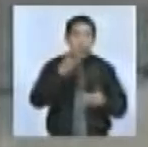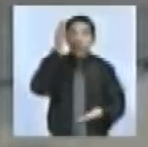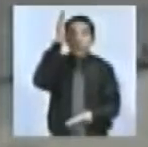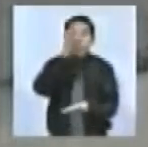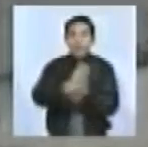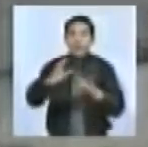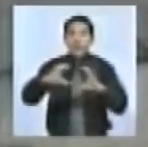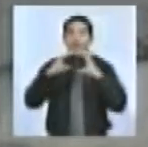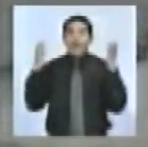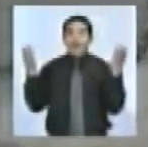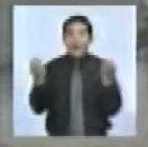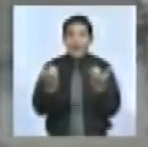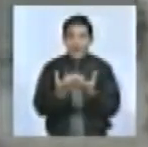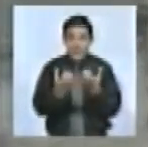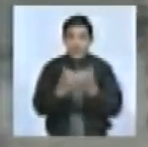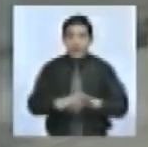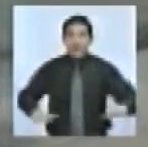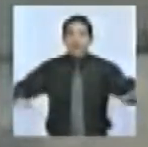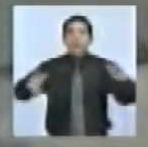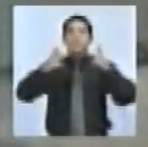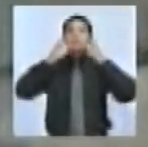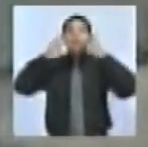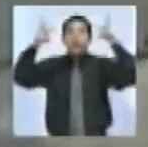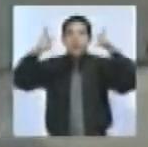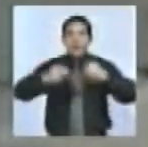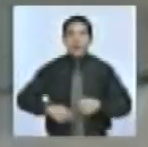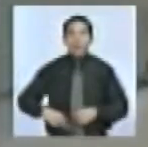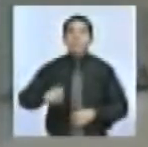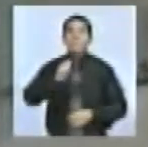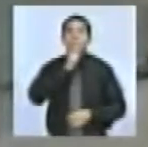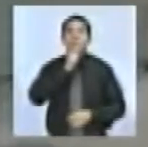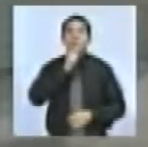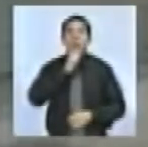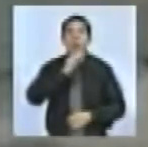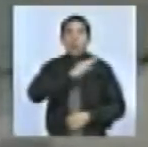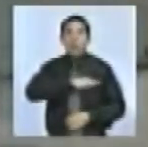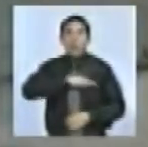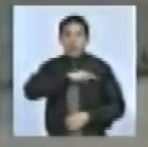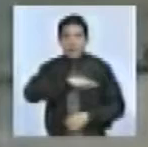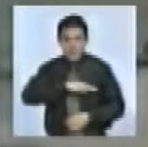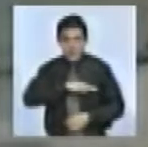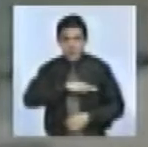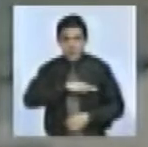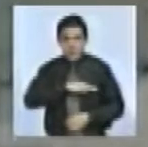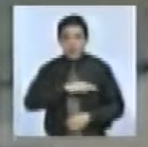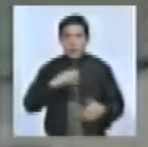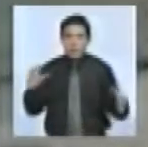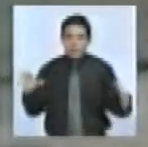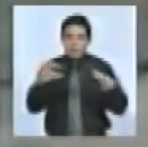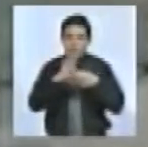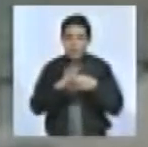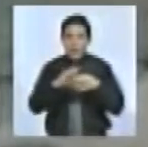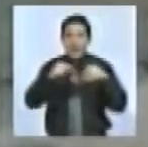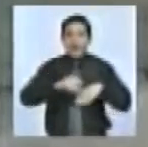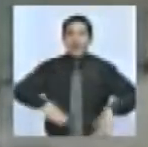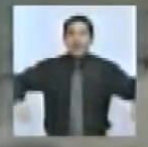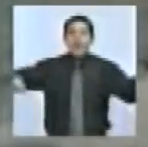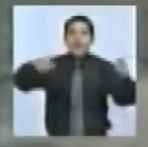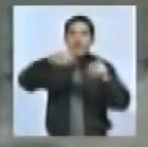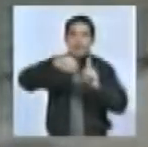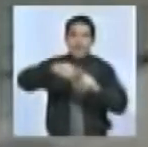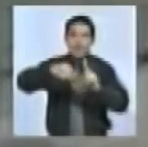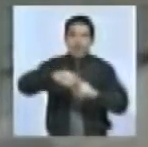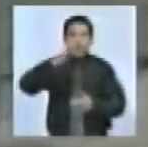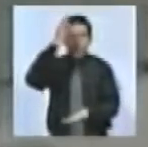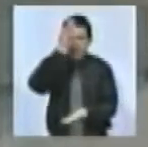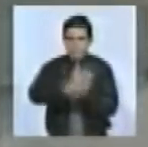las instituciones educativas fiscales, particulares, municipales y fiscomisionales del Distrito